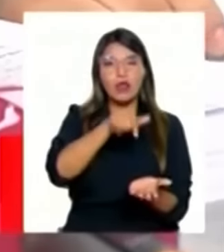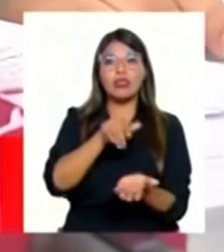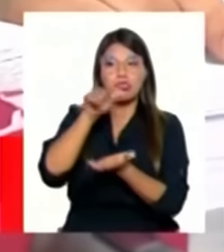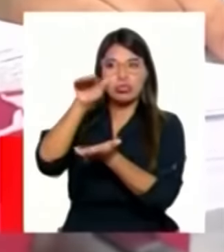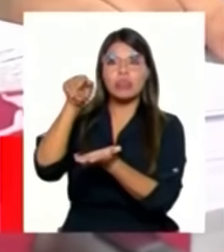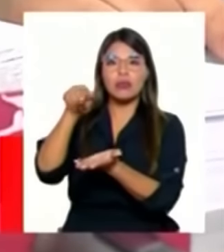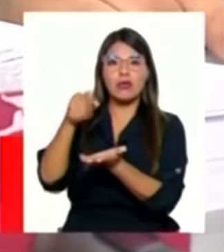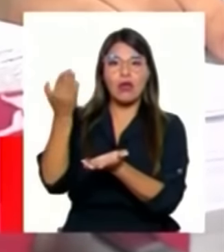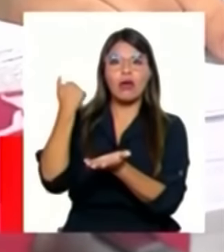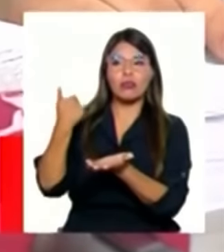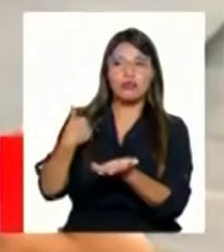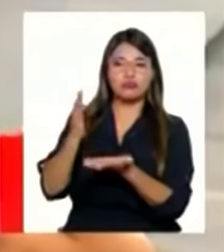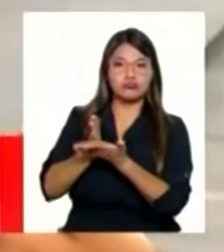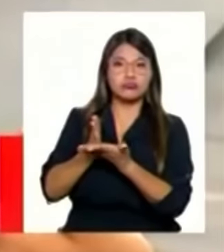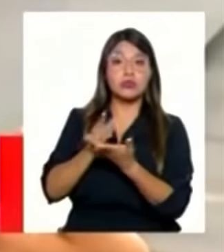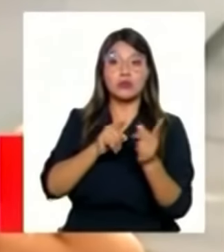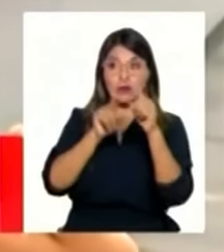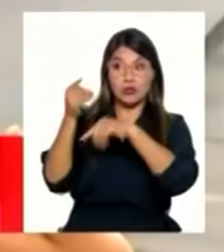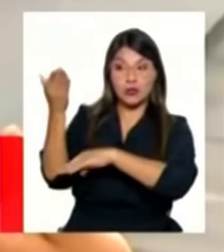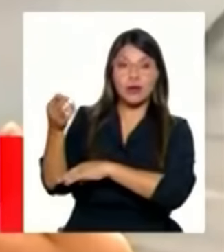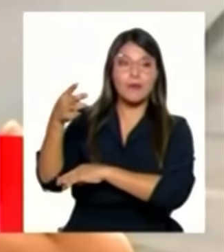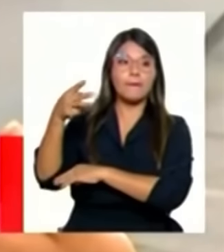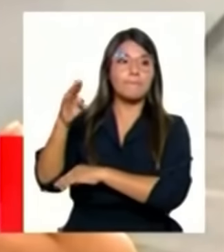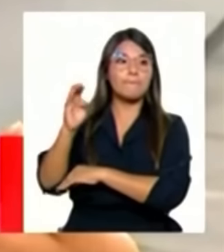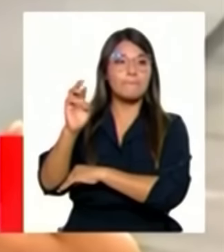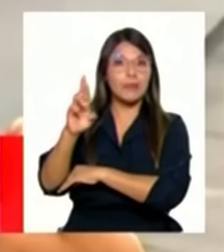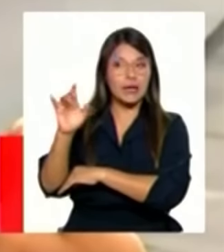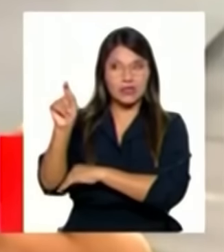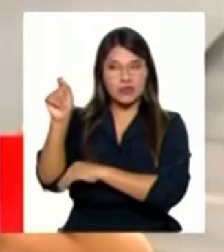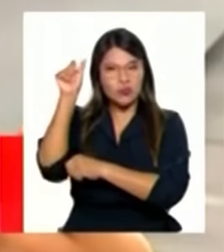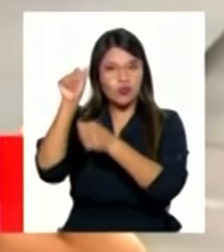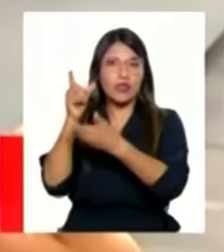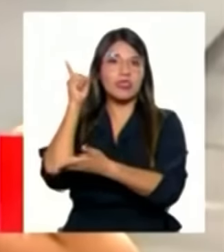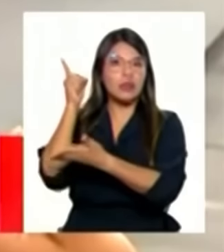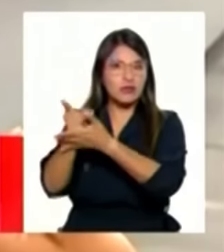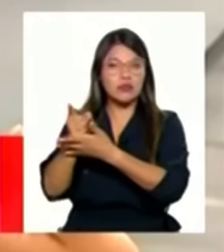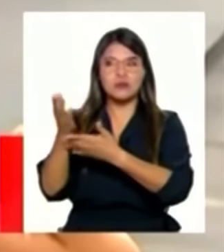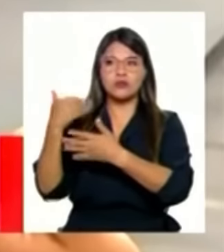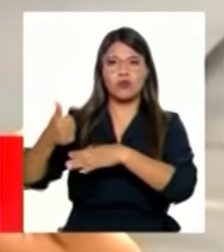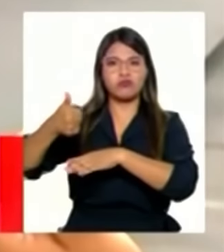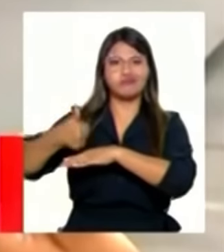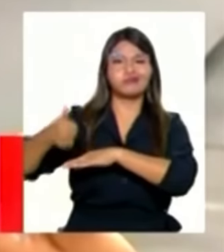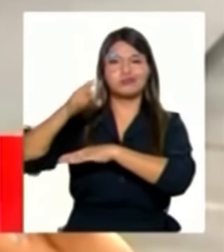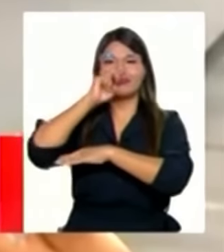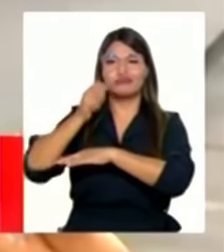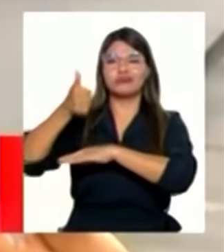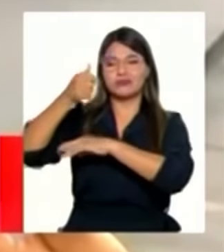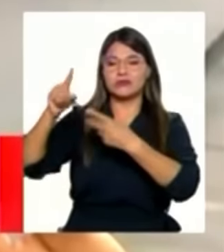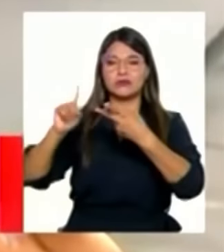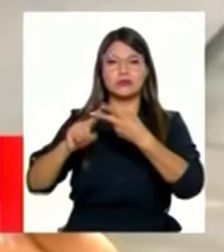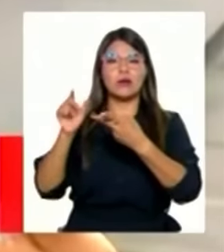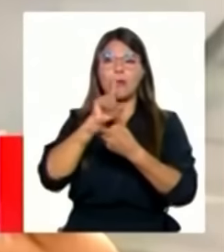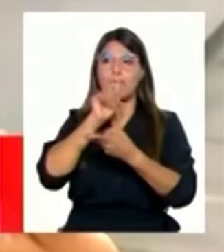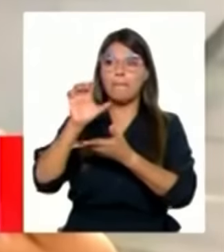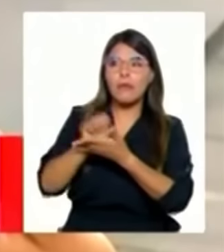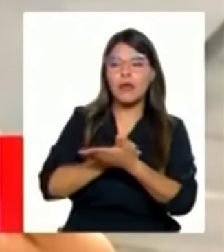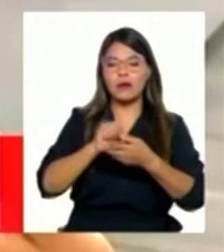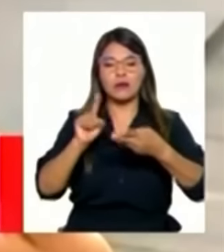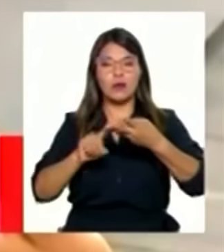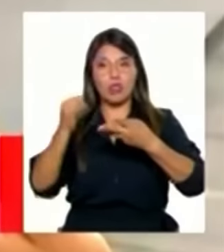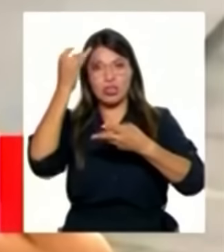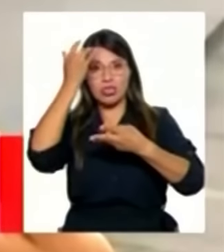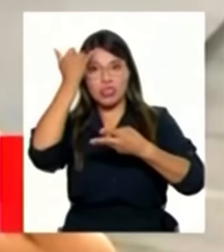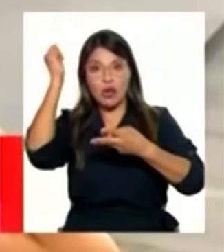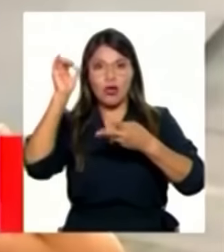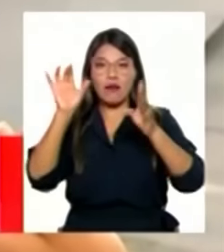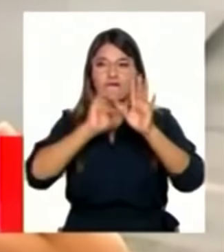fiscal. Barreto fue denunciada por los delitos de abuso de autoridad, omisión de funciones, denuncia calumniosa, falsedad ideológica